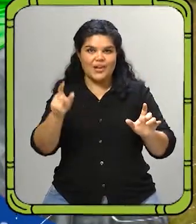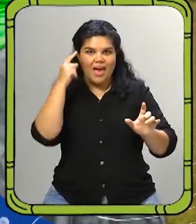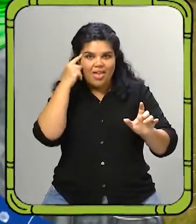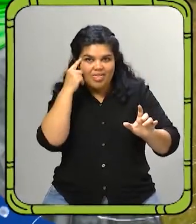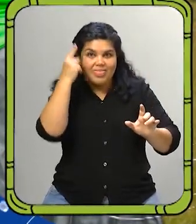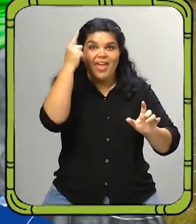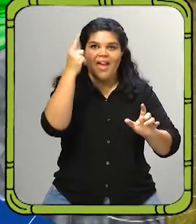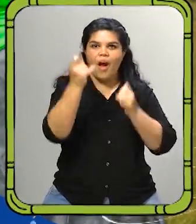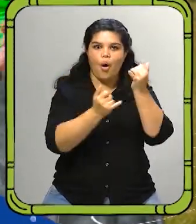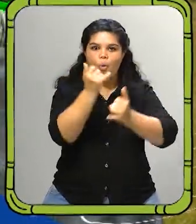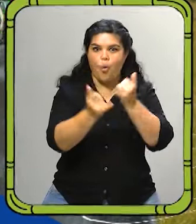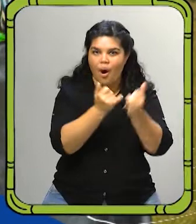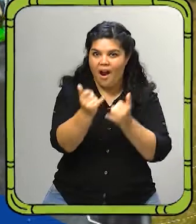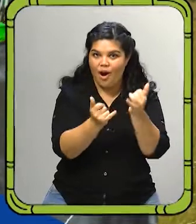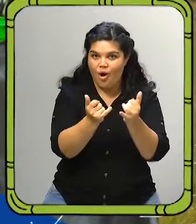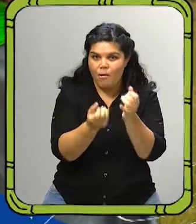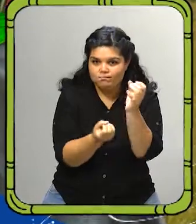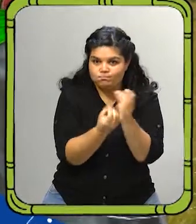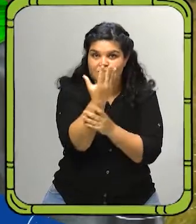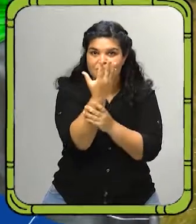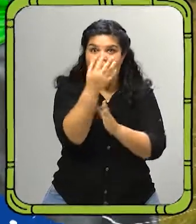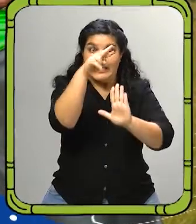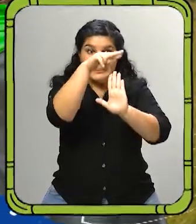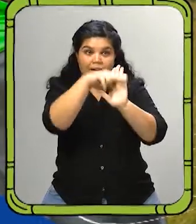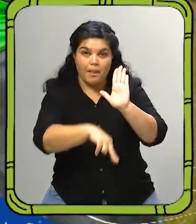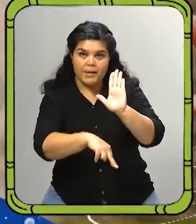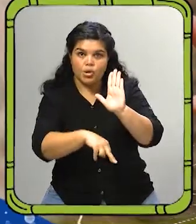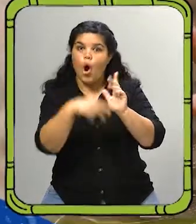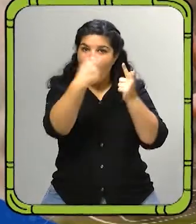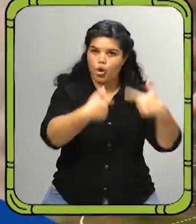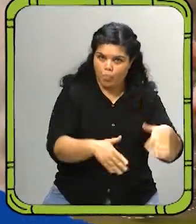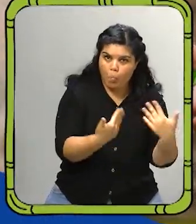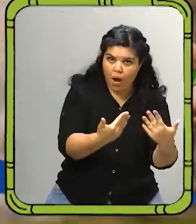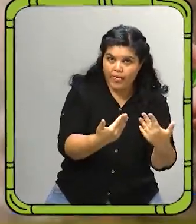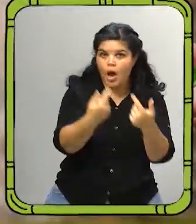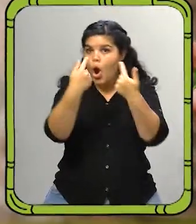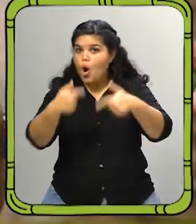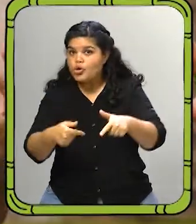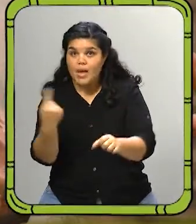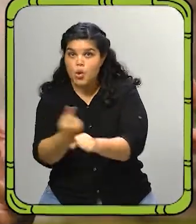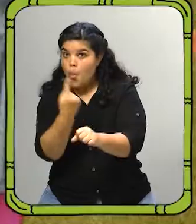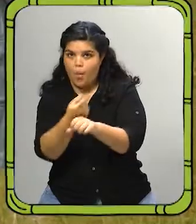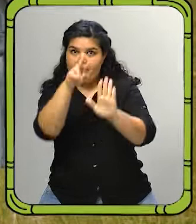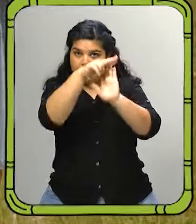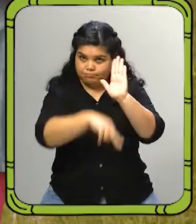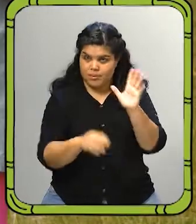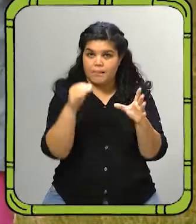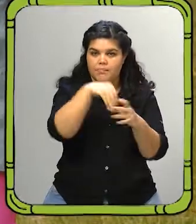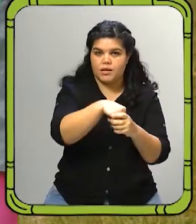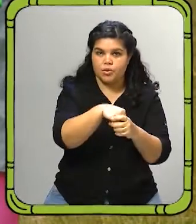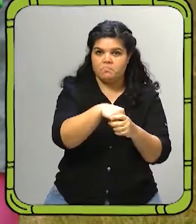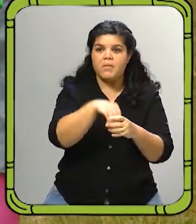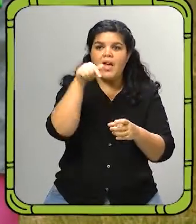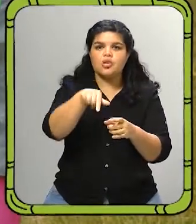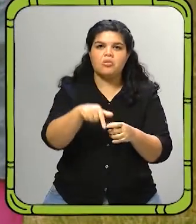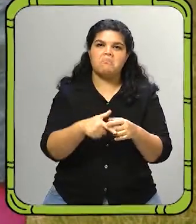¿sí? Les puso un reglamento para saber qué se puede hacer, qué no se puede hacer, y decidió salir a competir, a pasarla bien y que participen